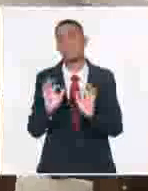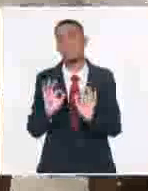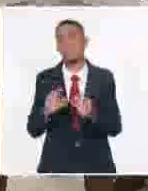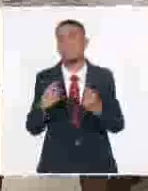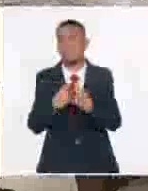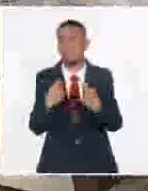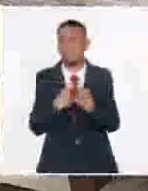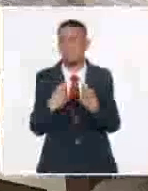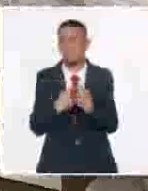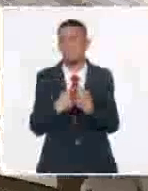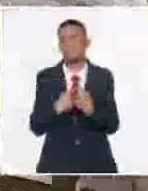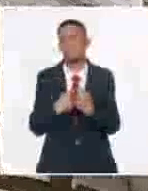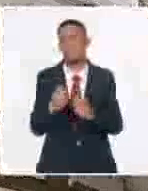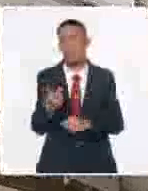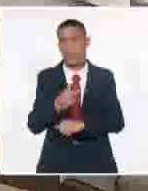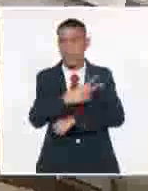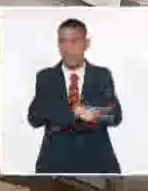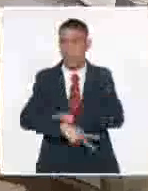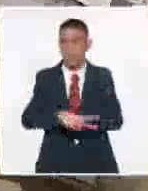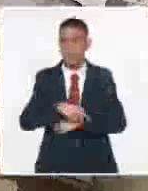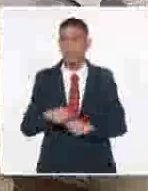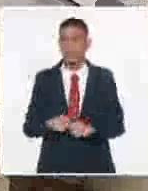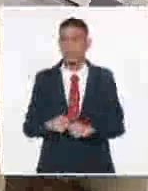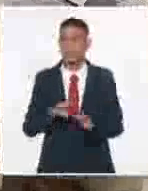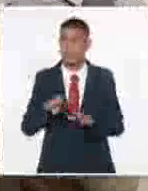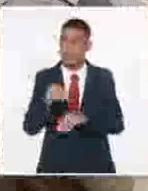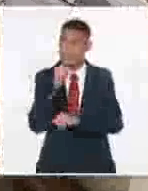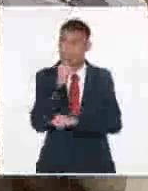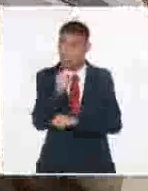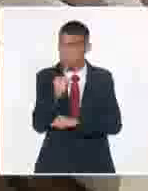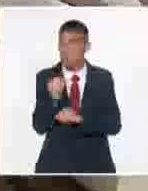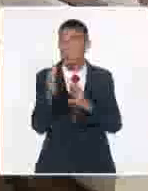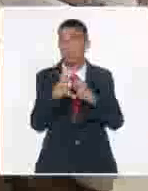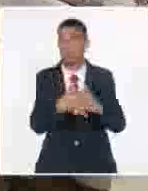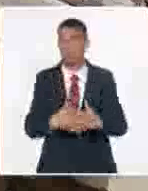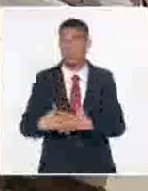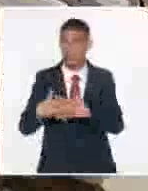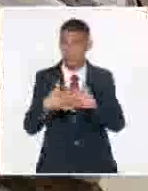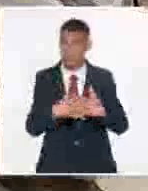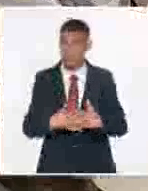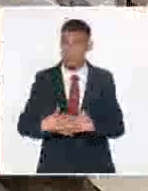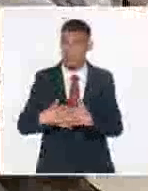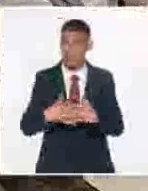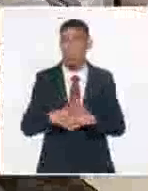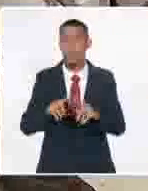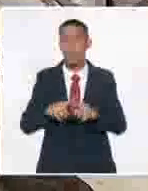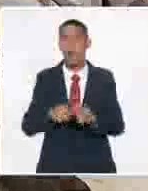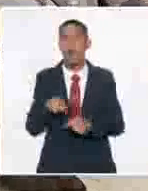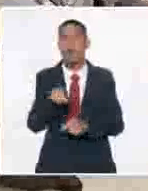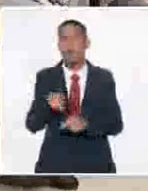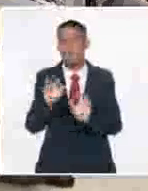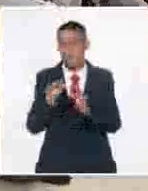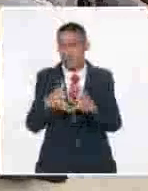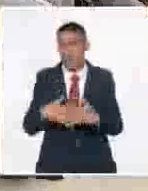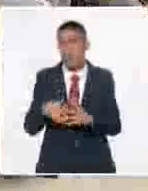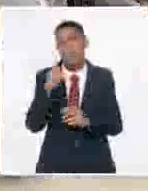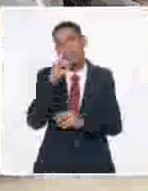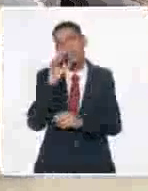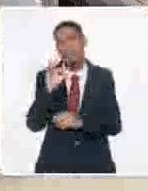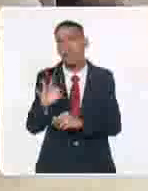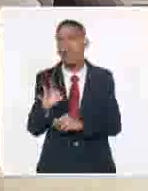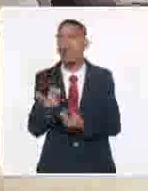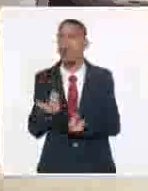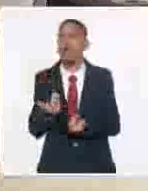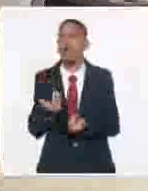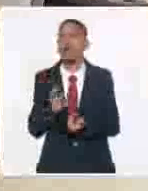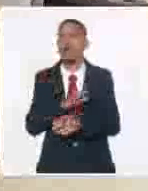belicista, demanda al gobierno de los Estados Unidos que no continúe paralizando